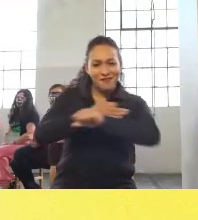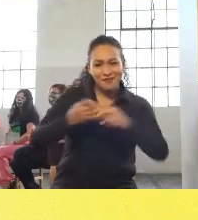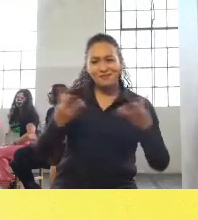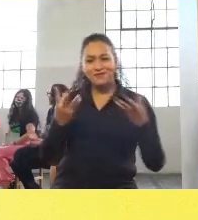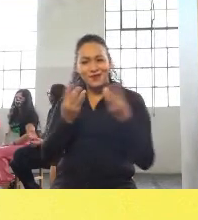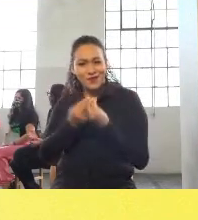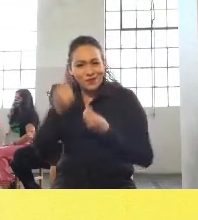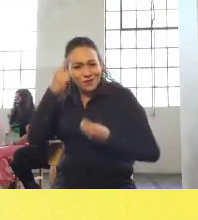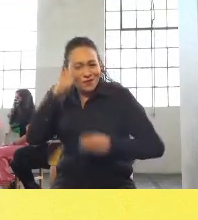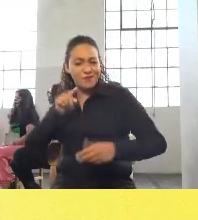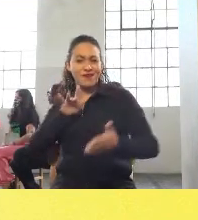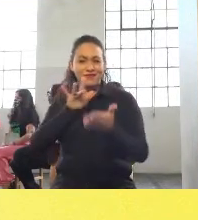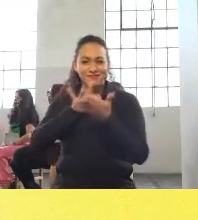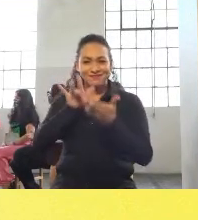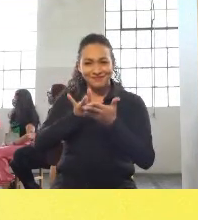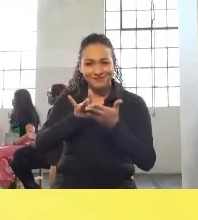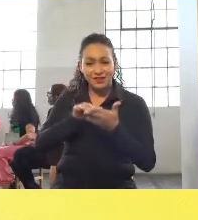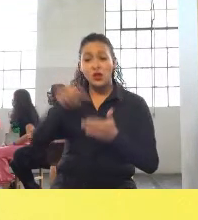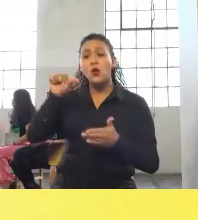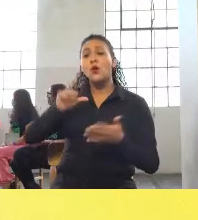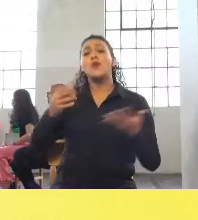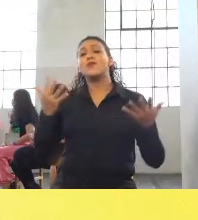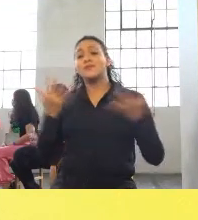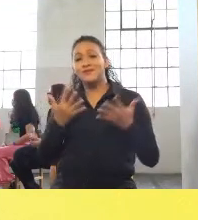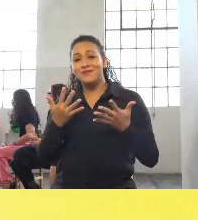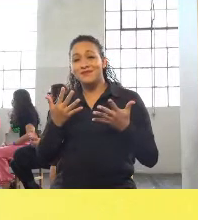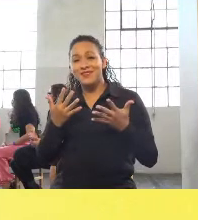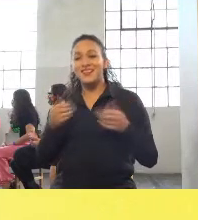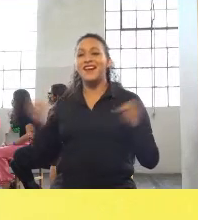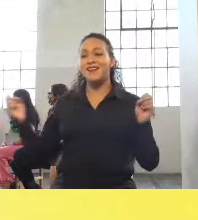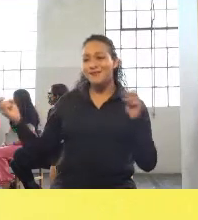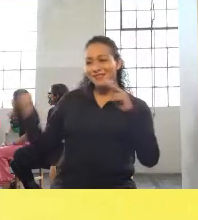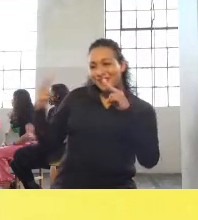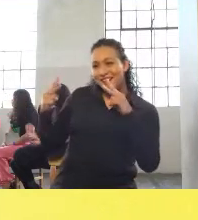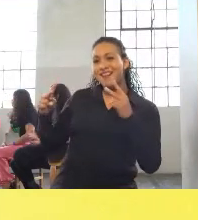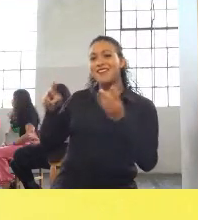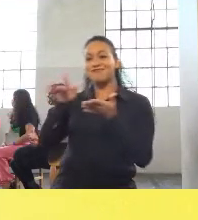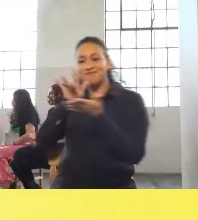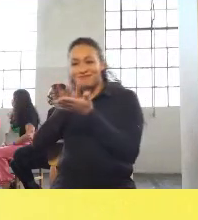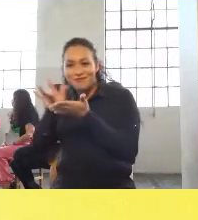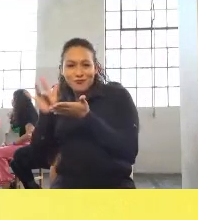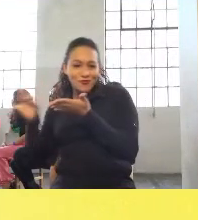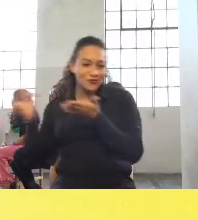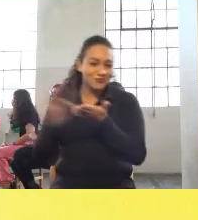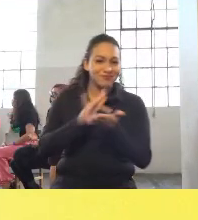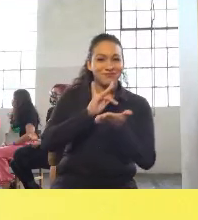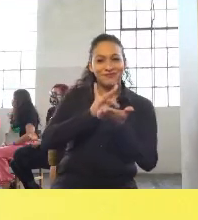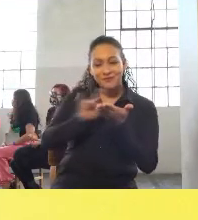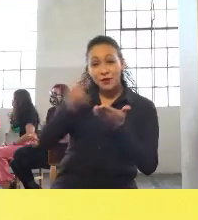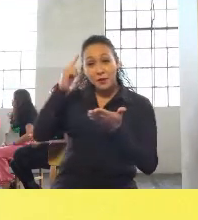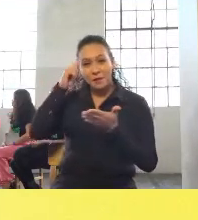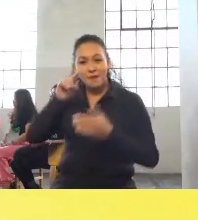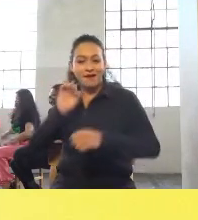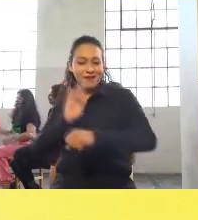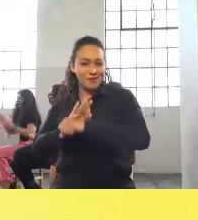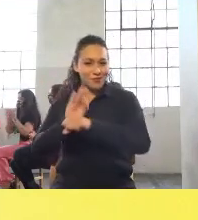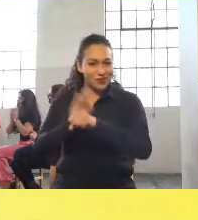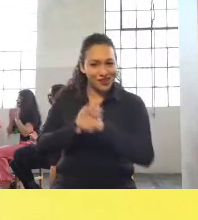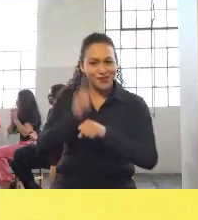impunidad, se encuentran para verse las unas a las otras, reconocerse, escucharse, dignificarse y